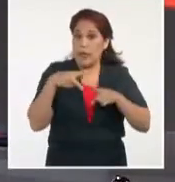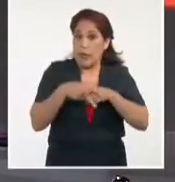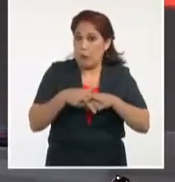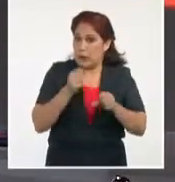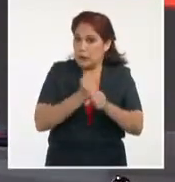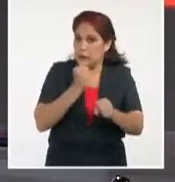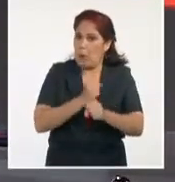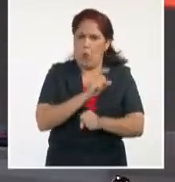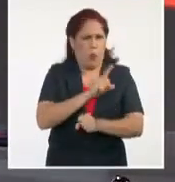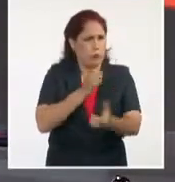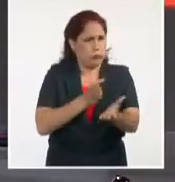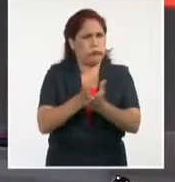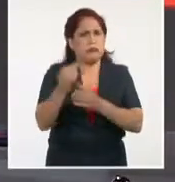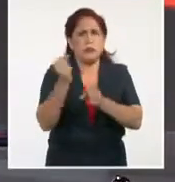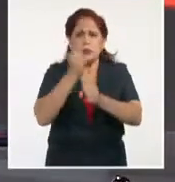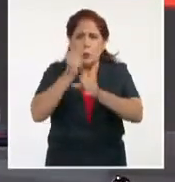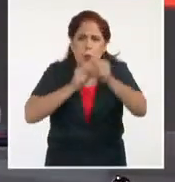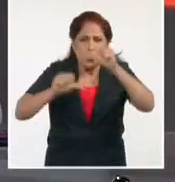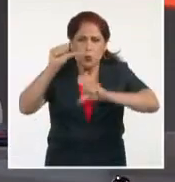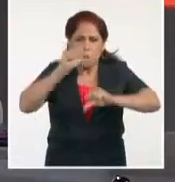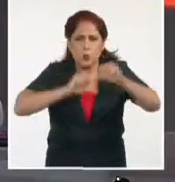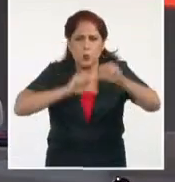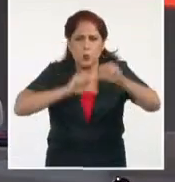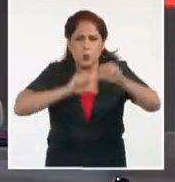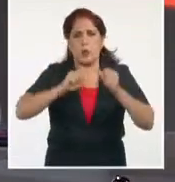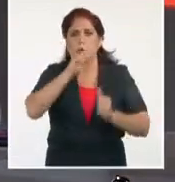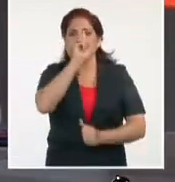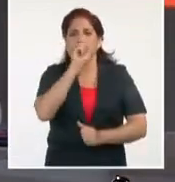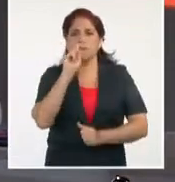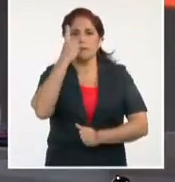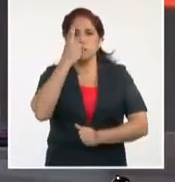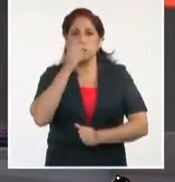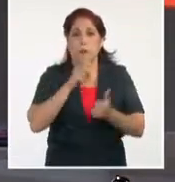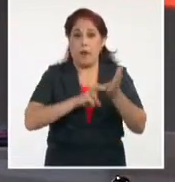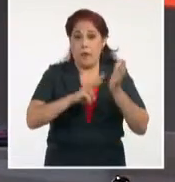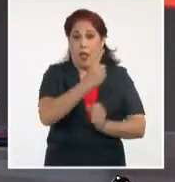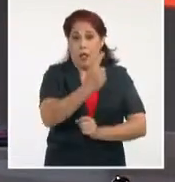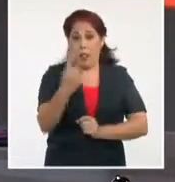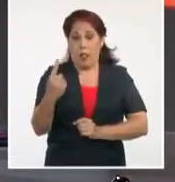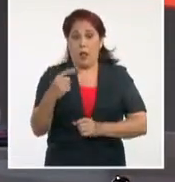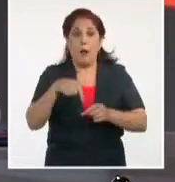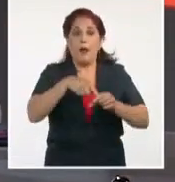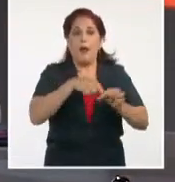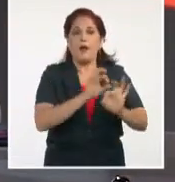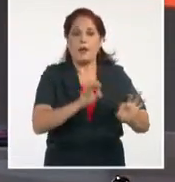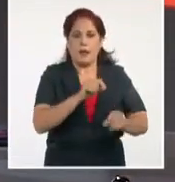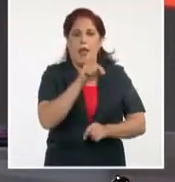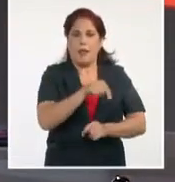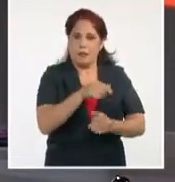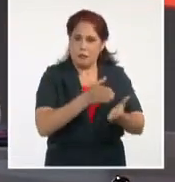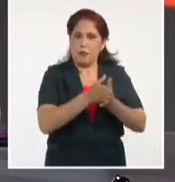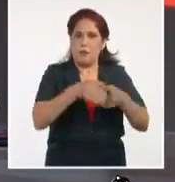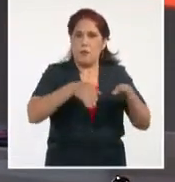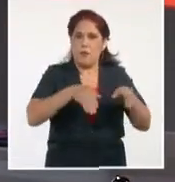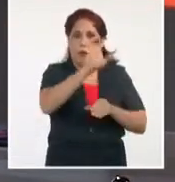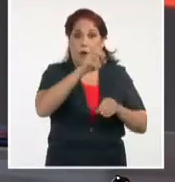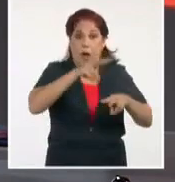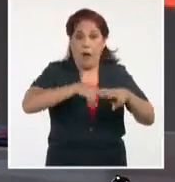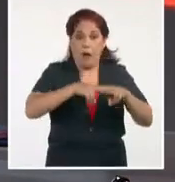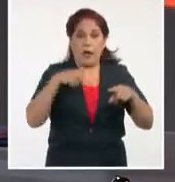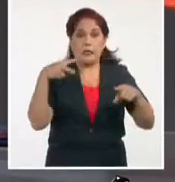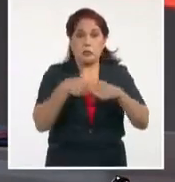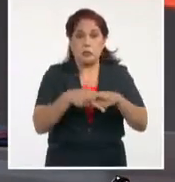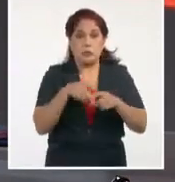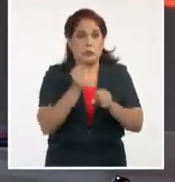trabajo, ninguno de todos los laboratorios que tenemos en la provincia, en el municipio especial de la Juventud, en La Habana, no interrumpieron